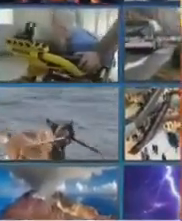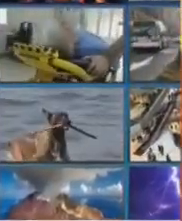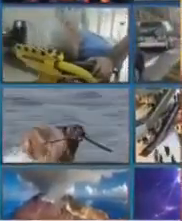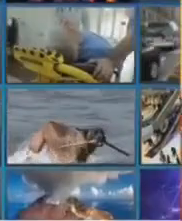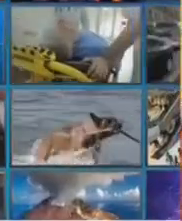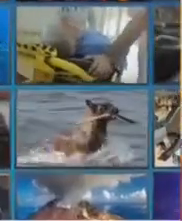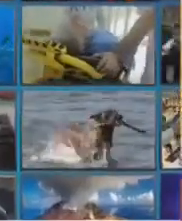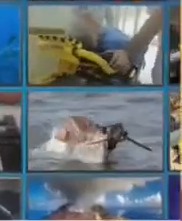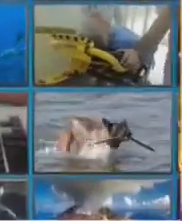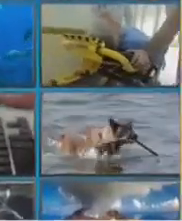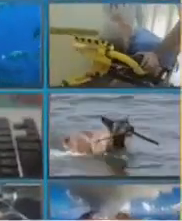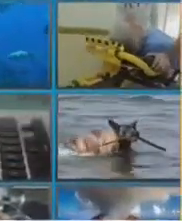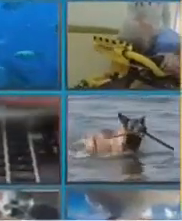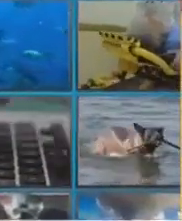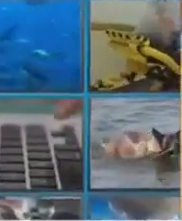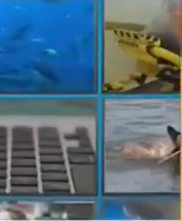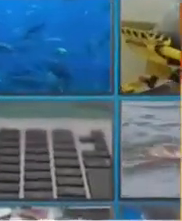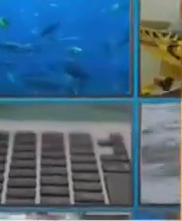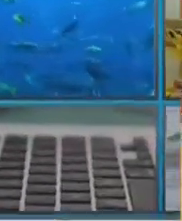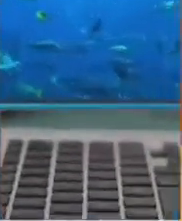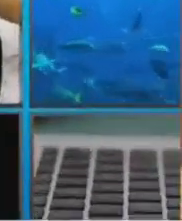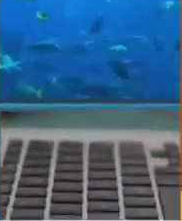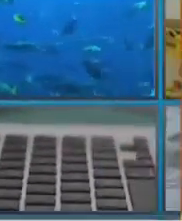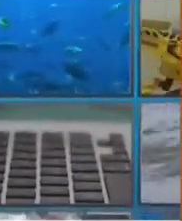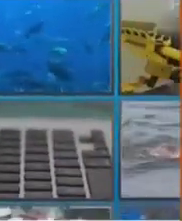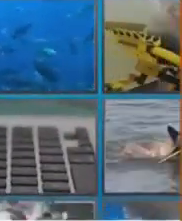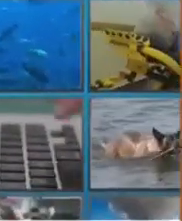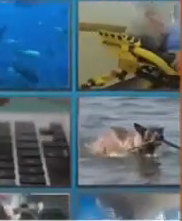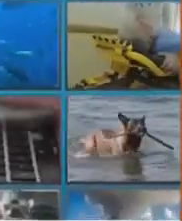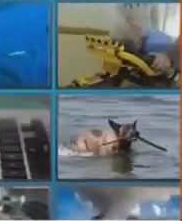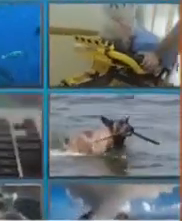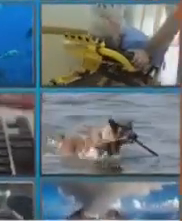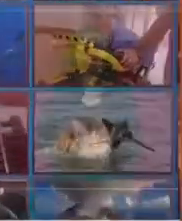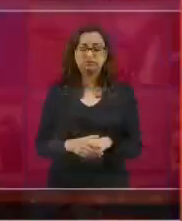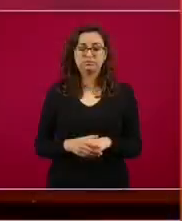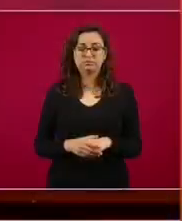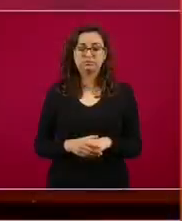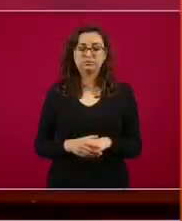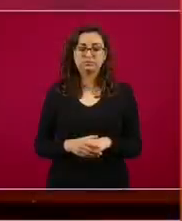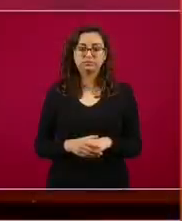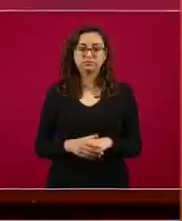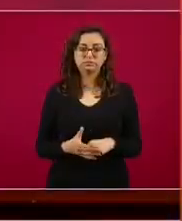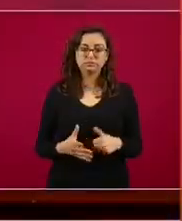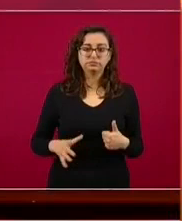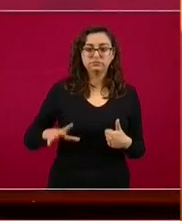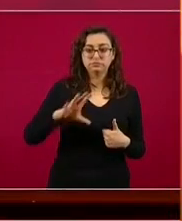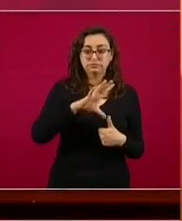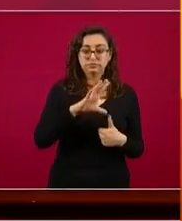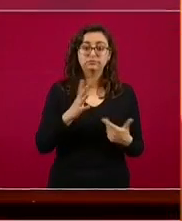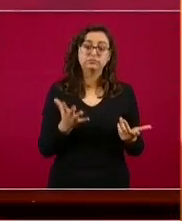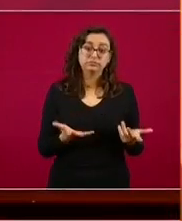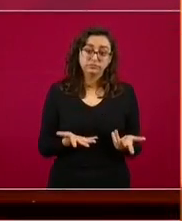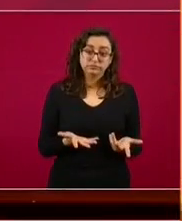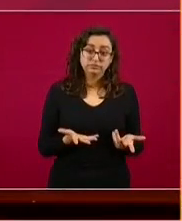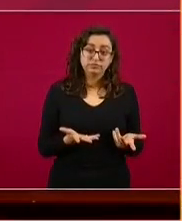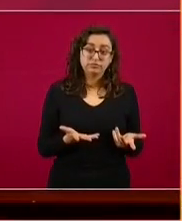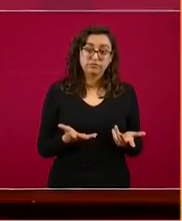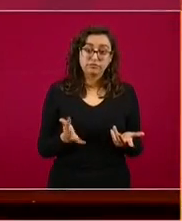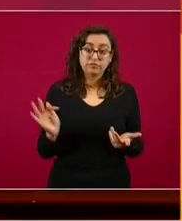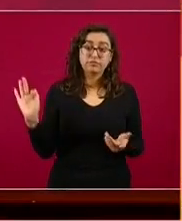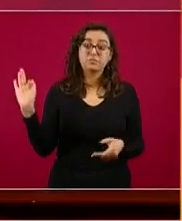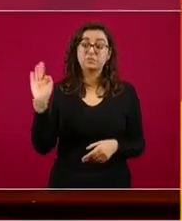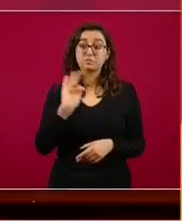subsecretario López-Gatell, ya enfatizó que la pandemia no va a desaparecer de un día para otro y que esto va para largo. Incluso proyecta que la escalada